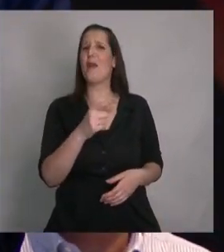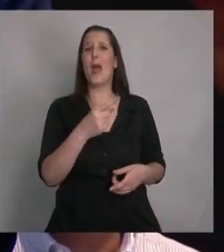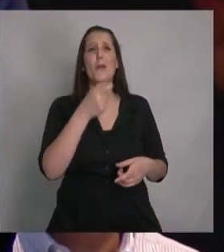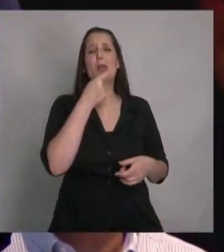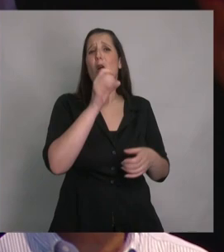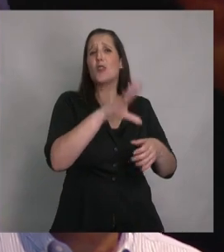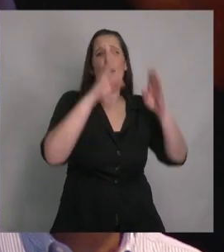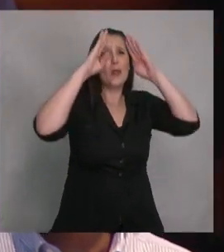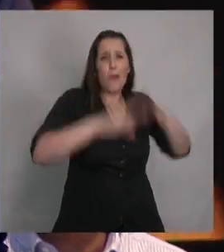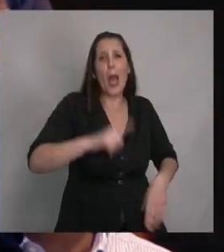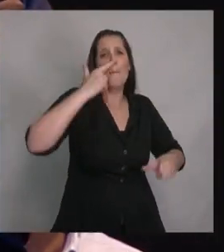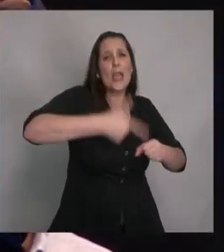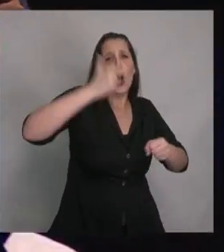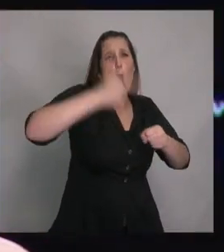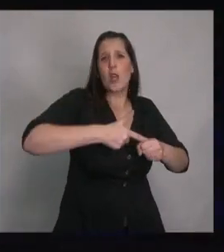el barril del petróleo